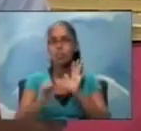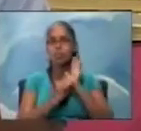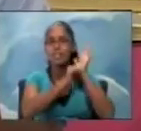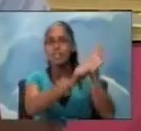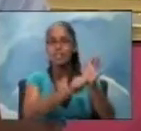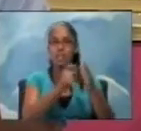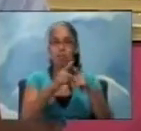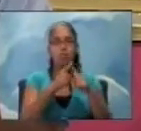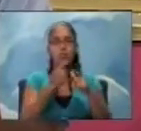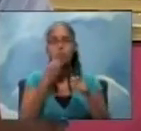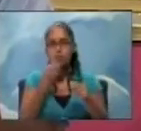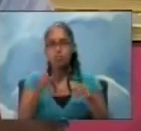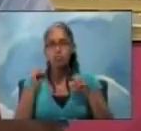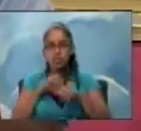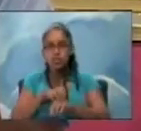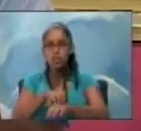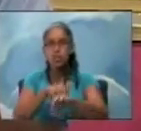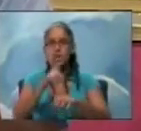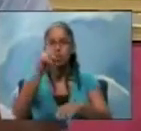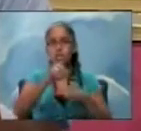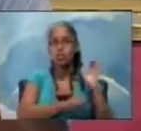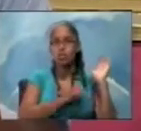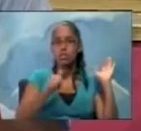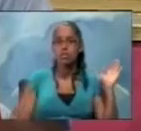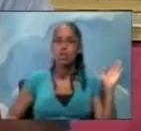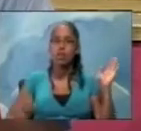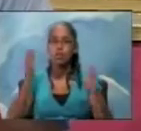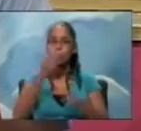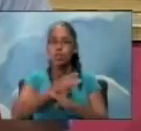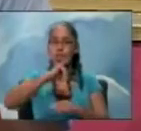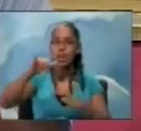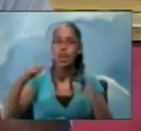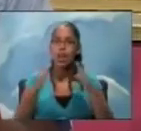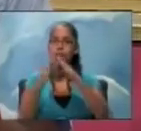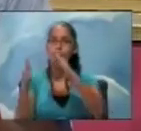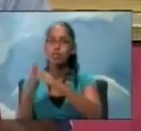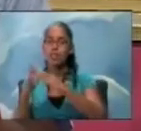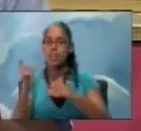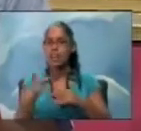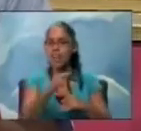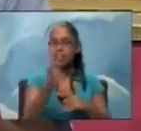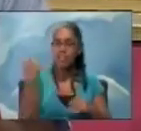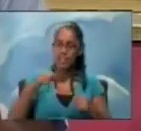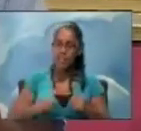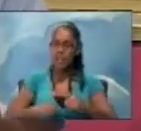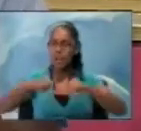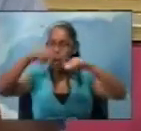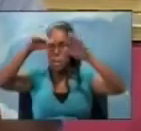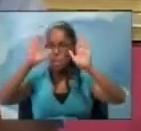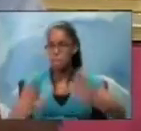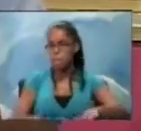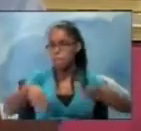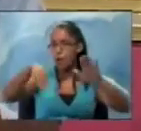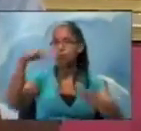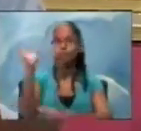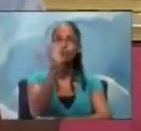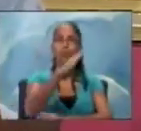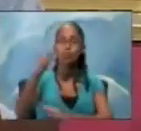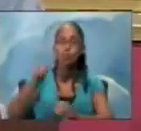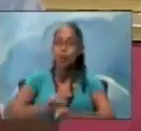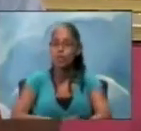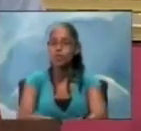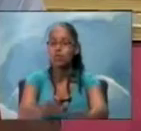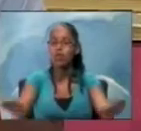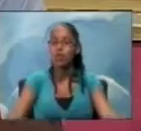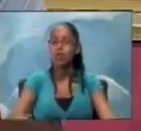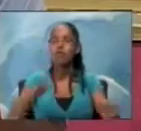Bueno, llévenselo. Cuando el Señor entró en Jerusalén y la gente tendía mantos y palmas en el suelo, eso indicaba,